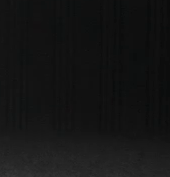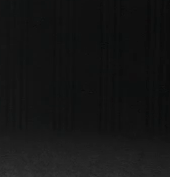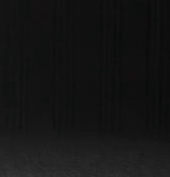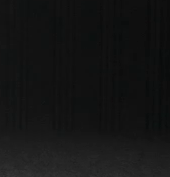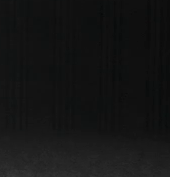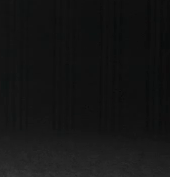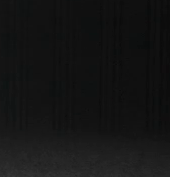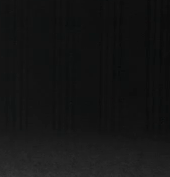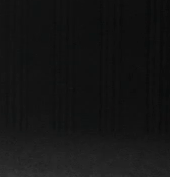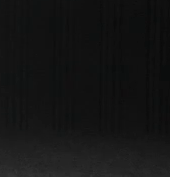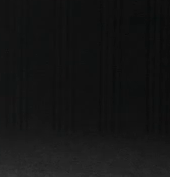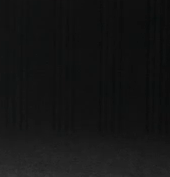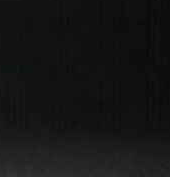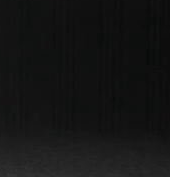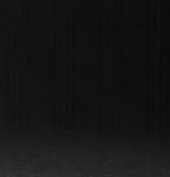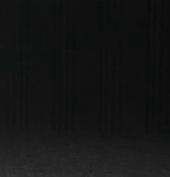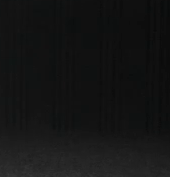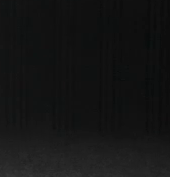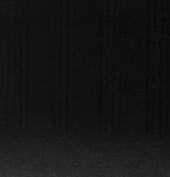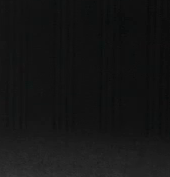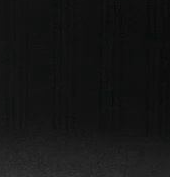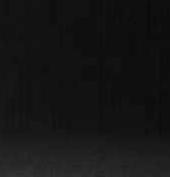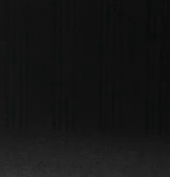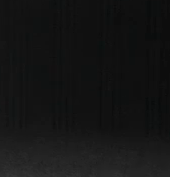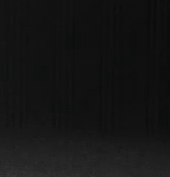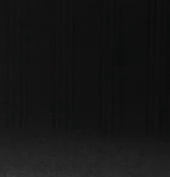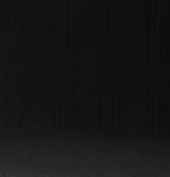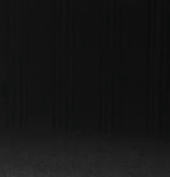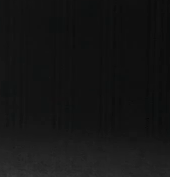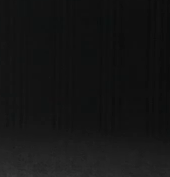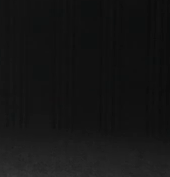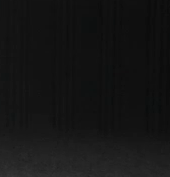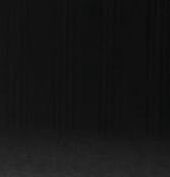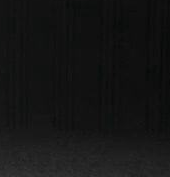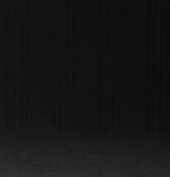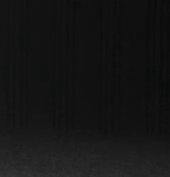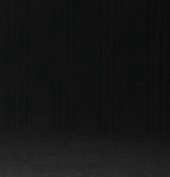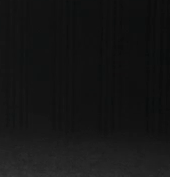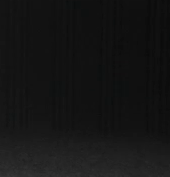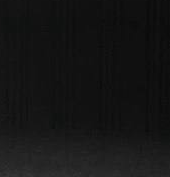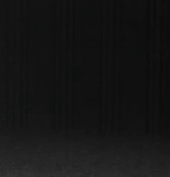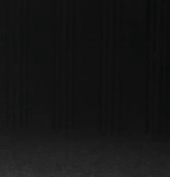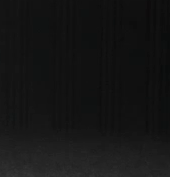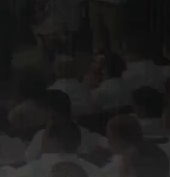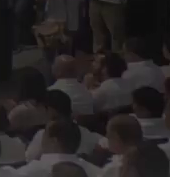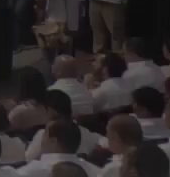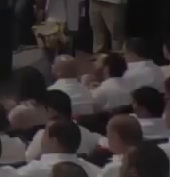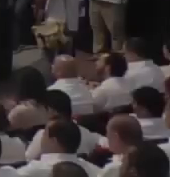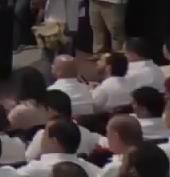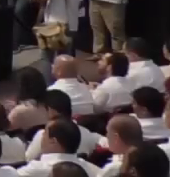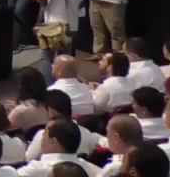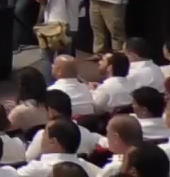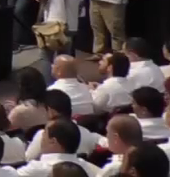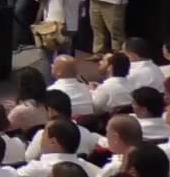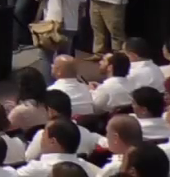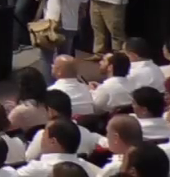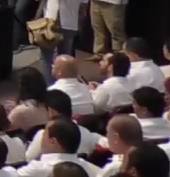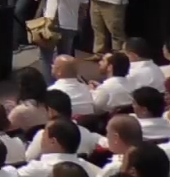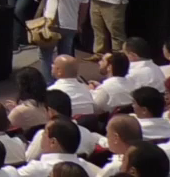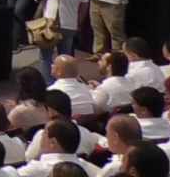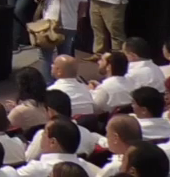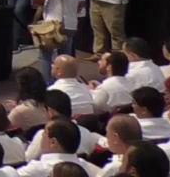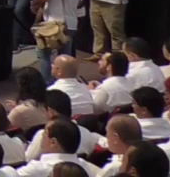Rivas presidente del tribunal superior de justicia gobernar es mandar